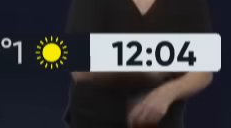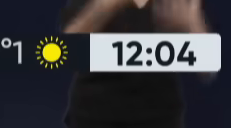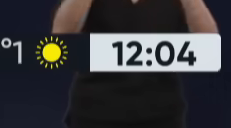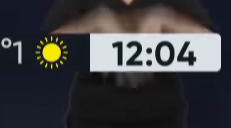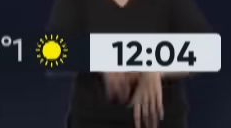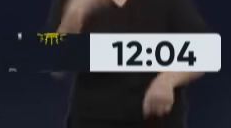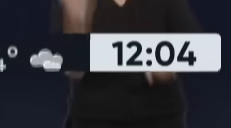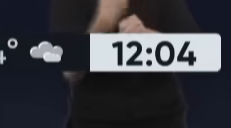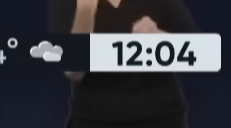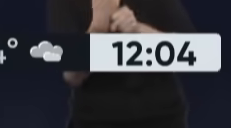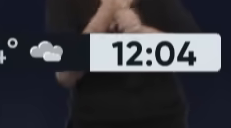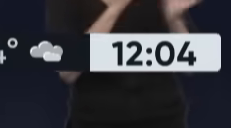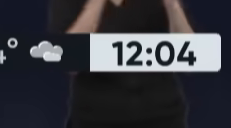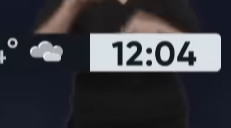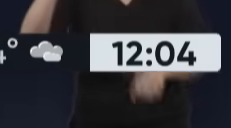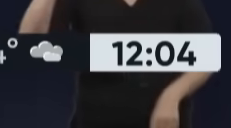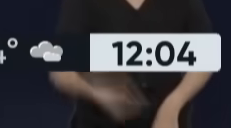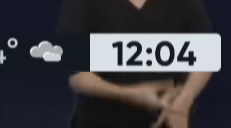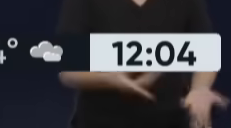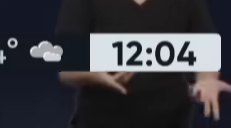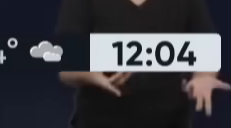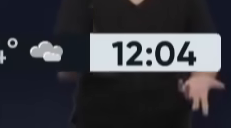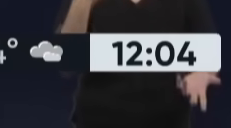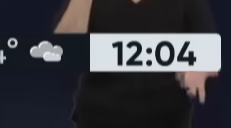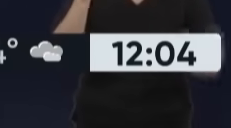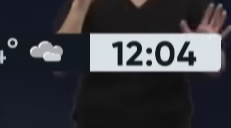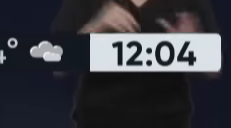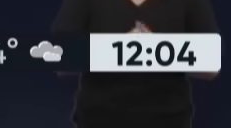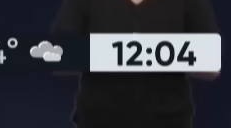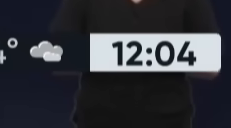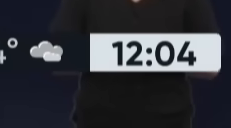año no lo hagamos en las elecciones que pasaron.